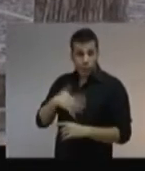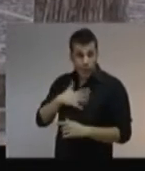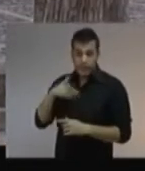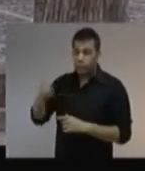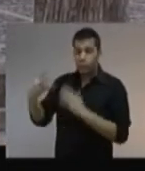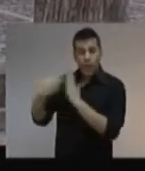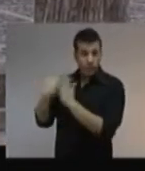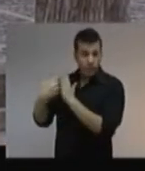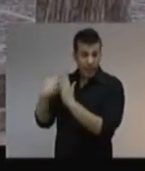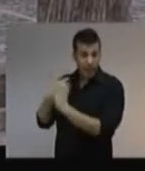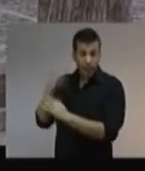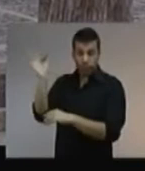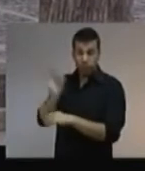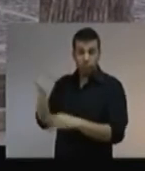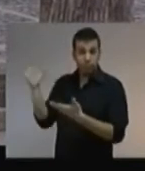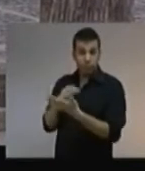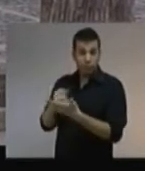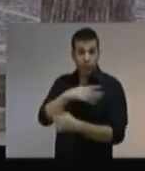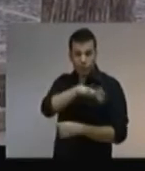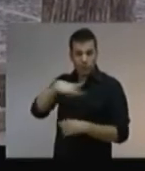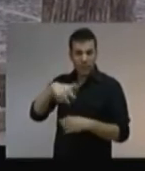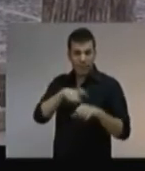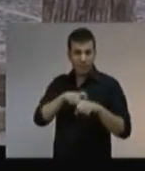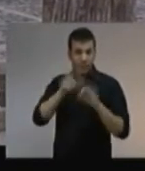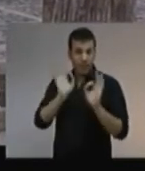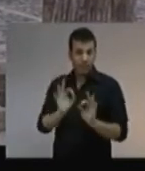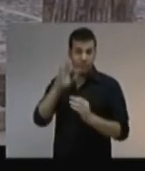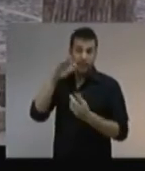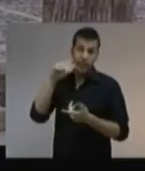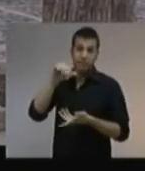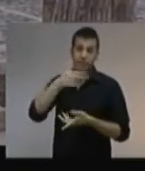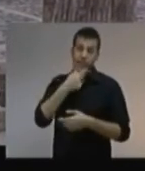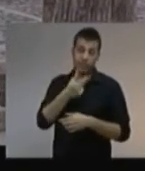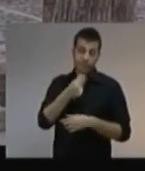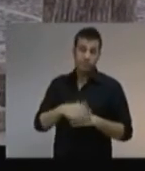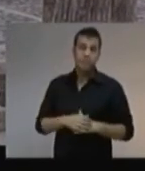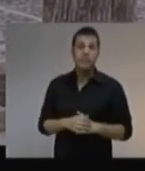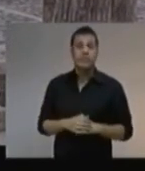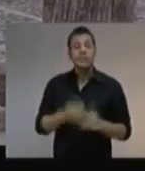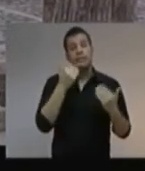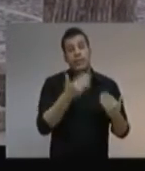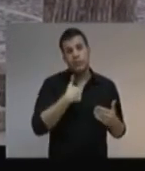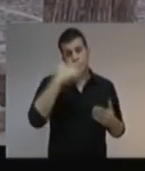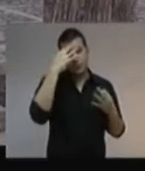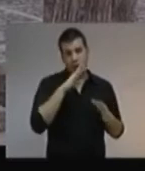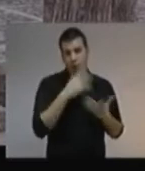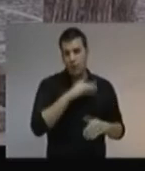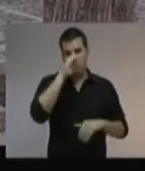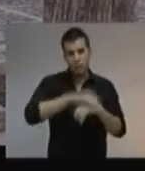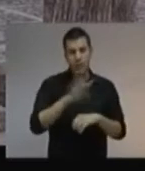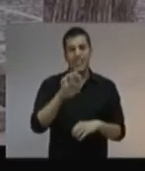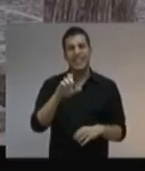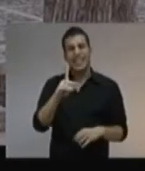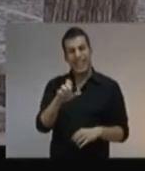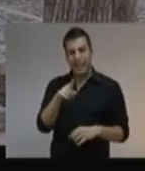auténtico placer que nos explicaras de primera mano todos estos rincones y sitios emblemáticos de la ciudad. Bueno, yo creo que hemos cumplido con aquel lema